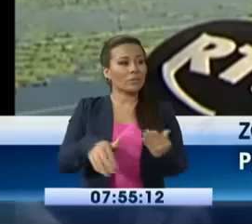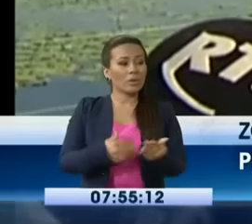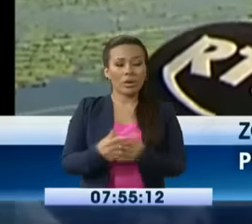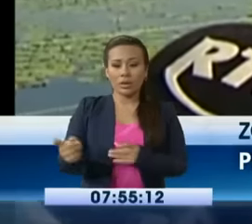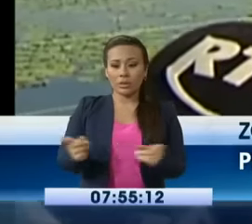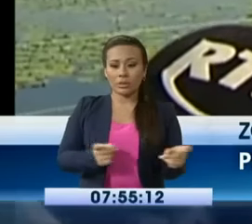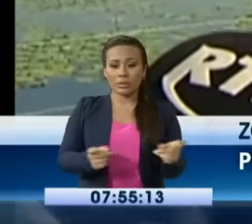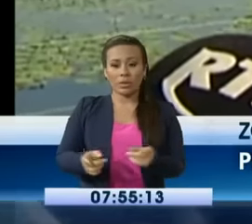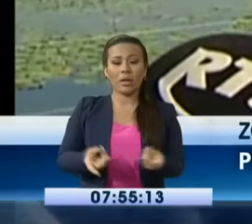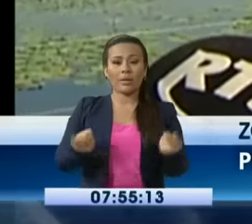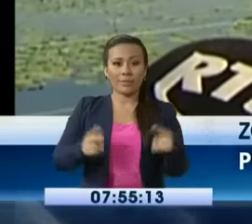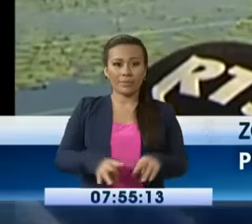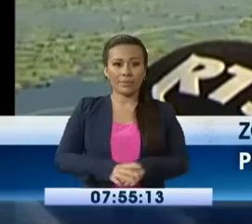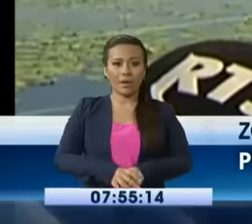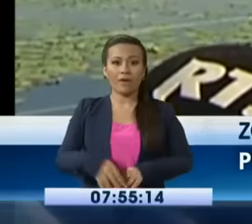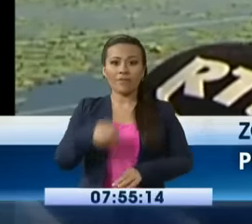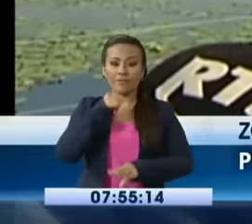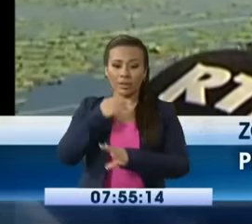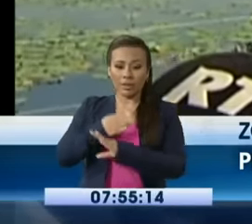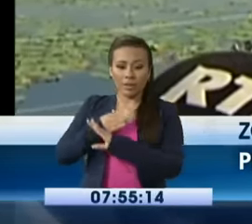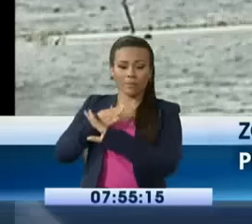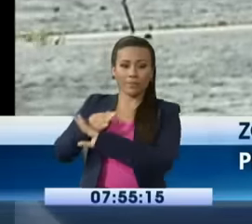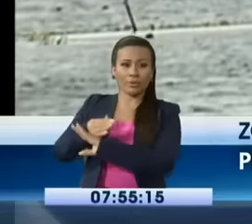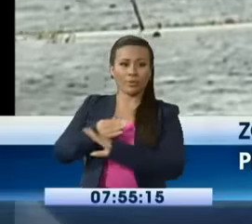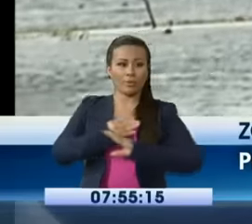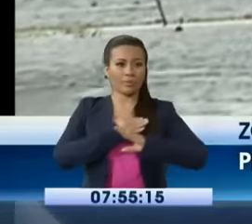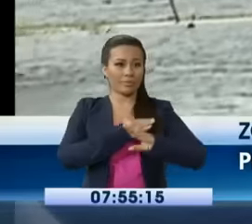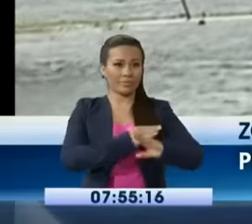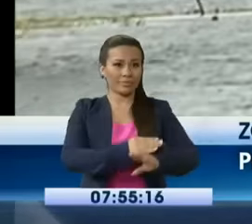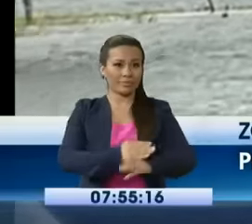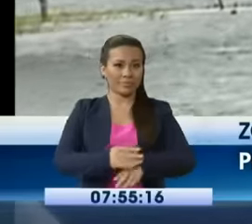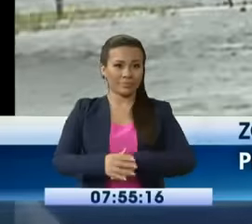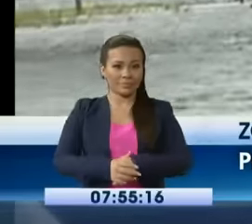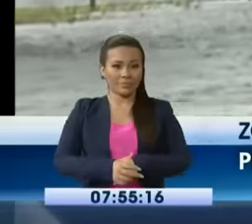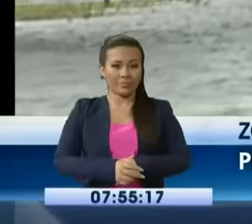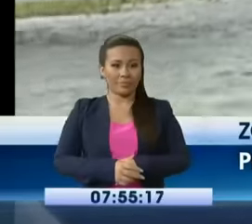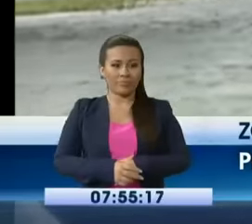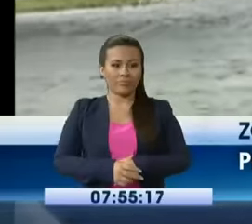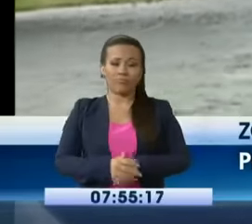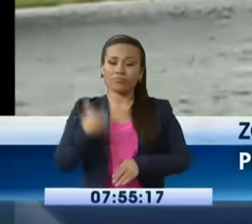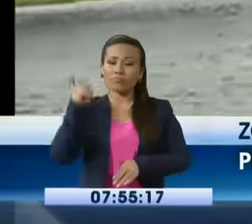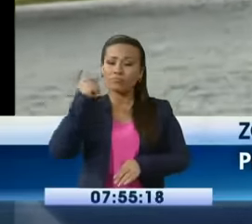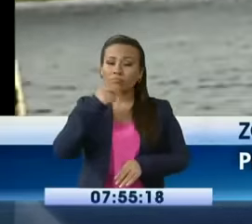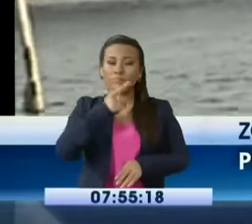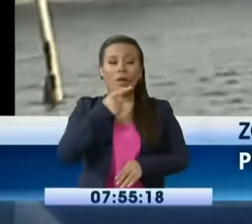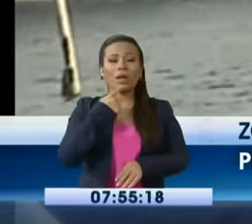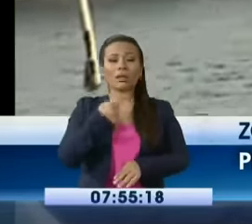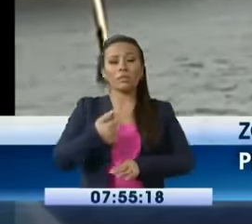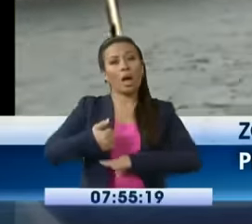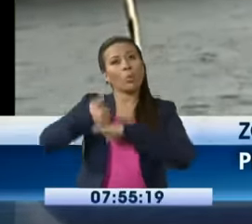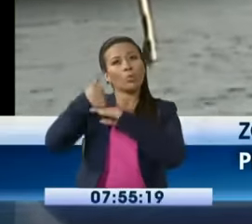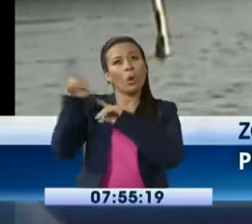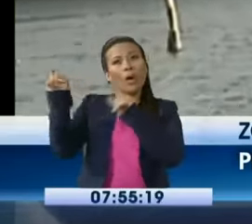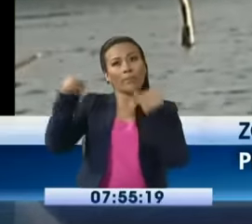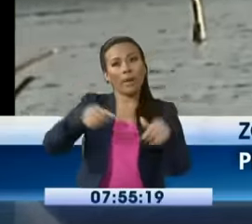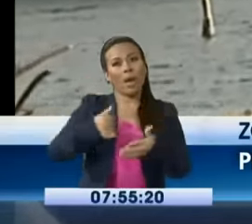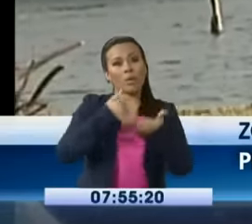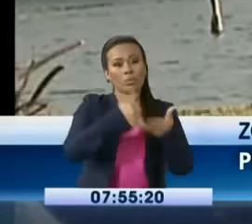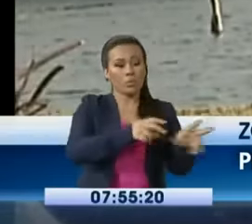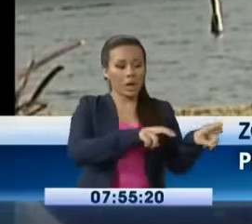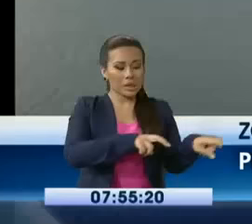había la protección que hay en la orilla del río. Mientras esperan que las autoridades les brinden una mano, los campesinos